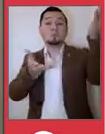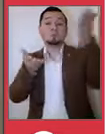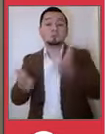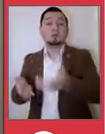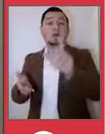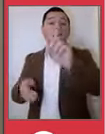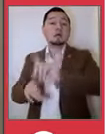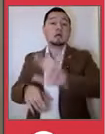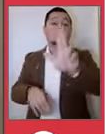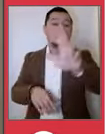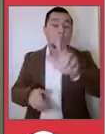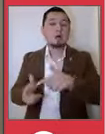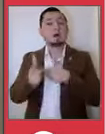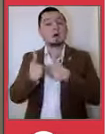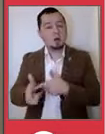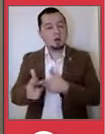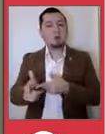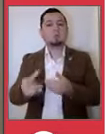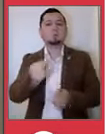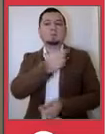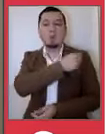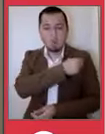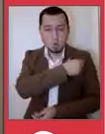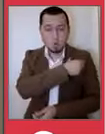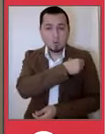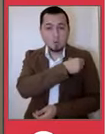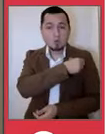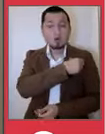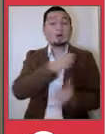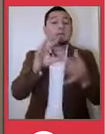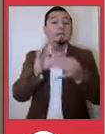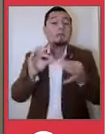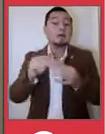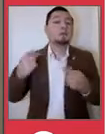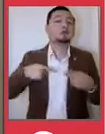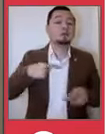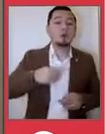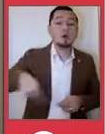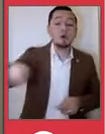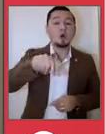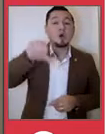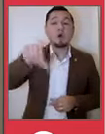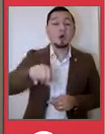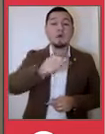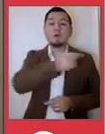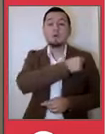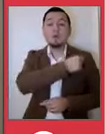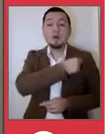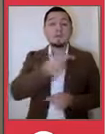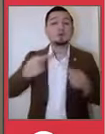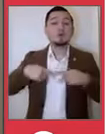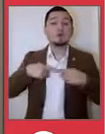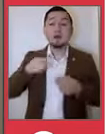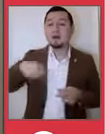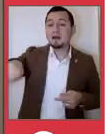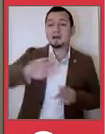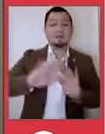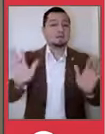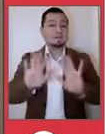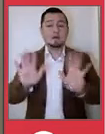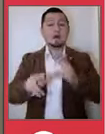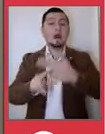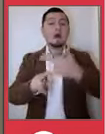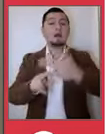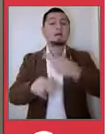martes y continuaremos con la aplicación explicándole a la gente que en esta etapa no se está vacunando a población abierta se está